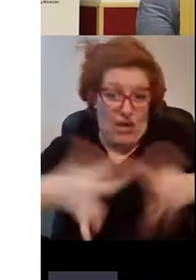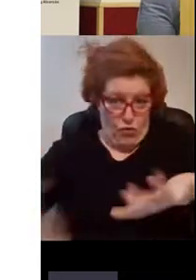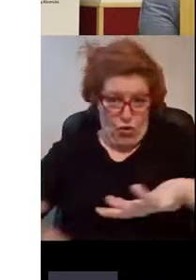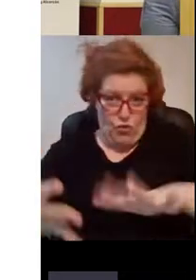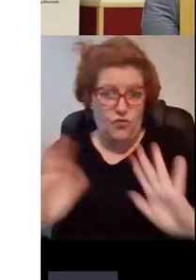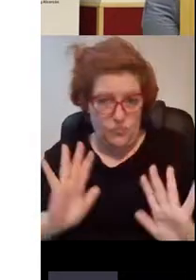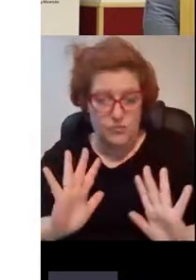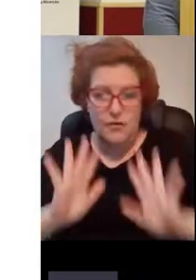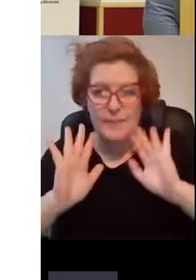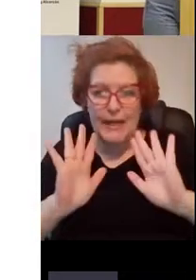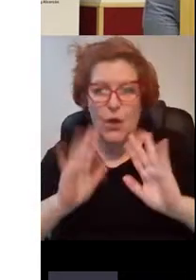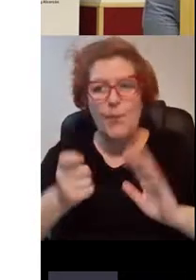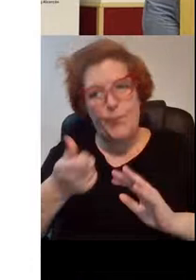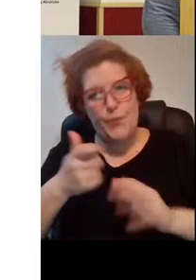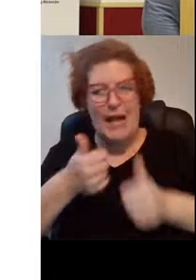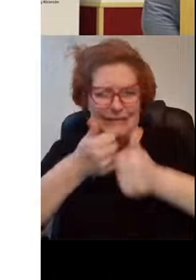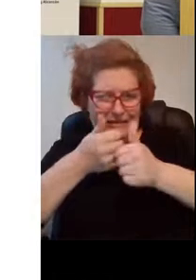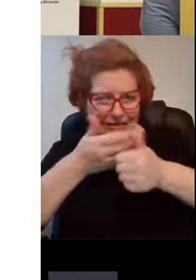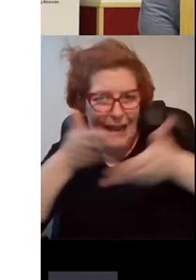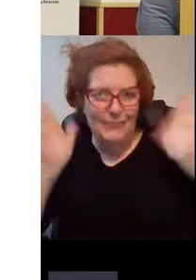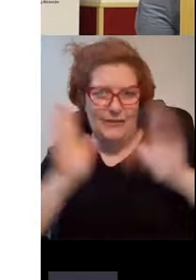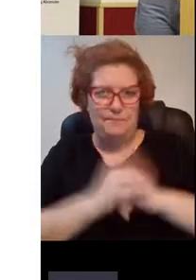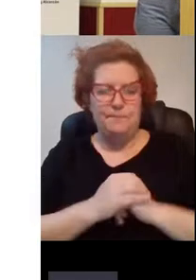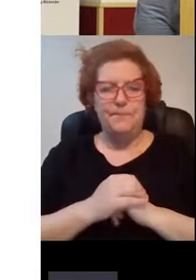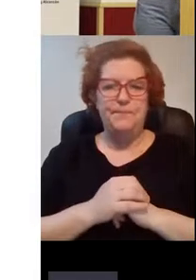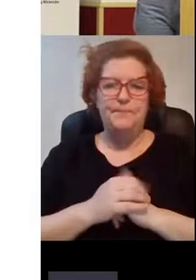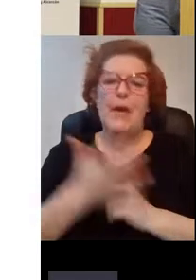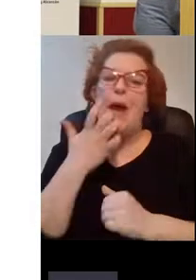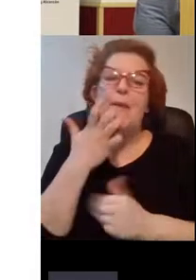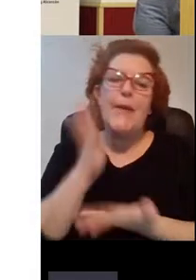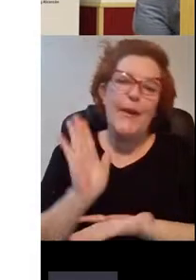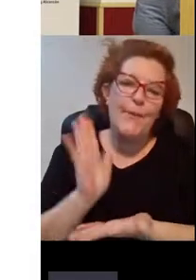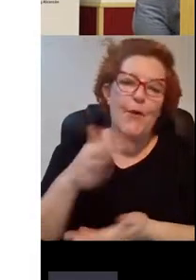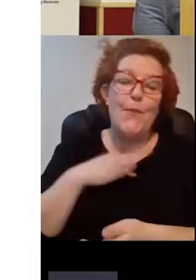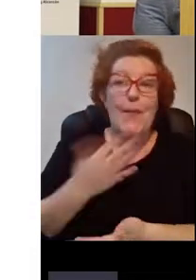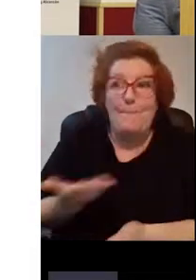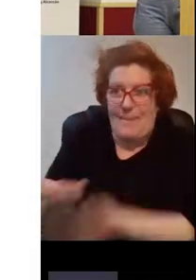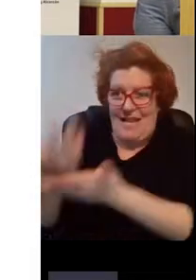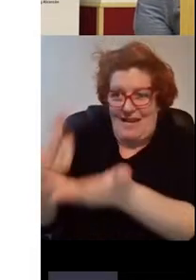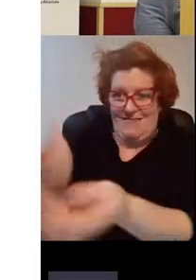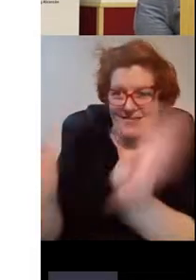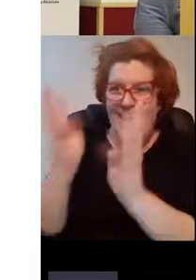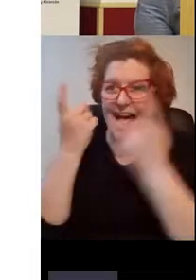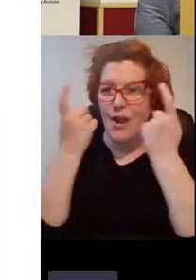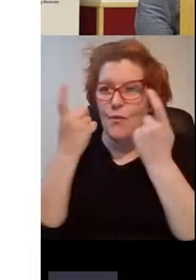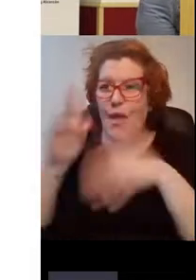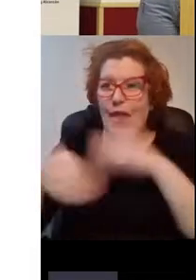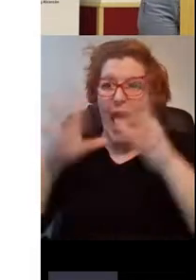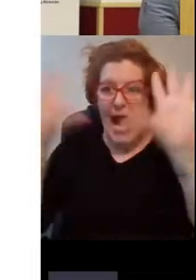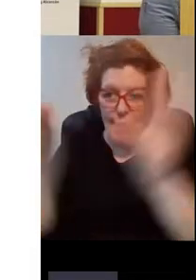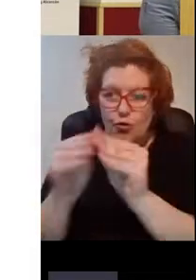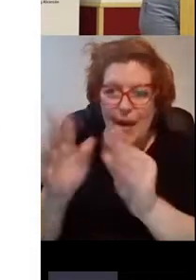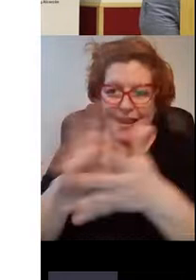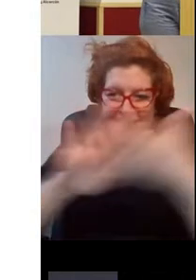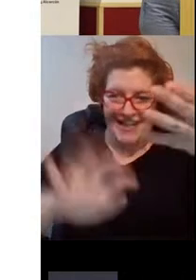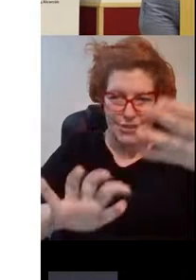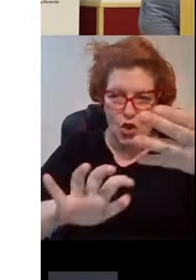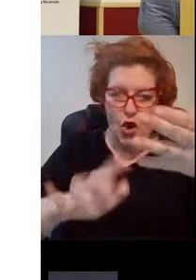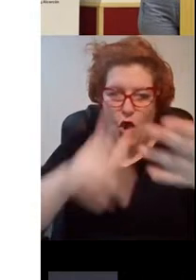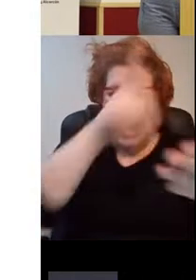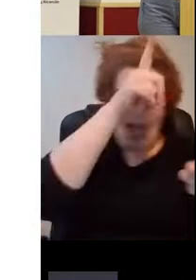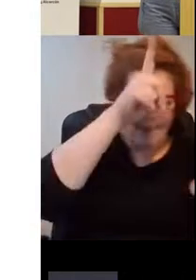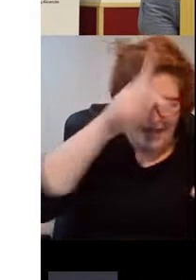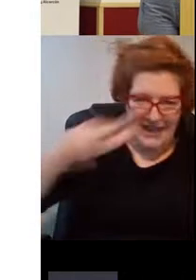pasa que en un sentido mucho. Por ejemplo, le puedo pedir a los alumnos que me hagan un resumen de un texto, tanto en alemán como en